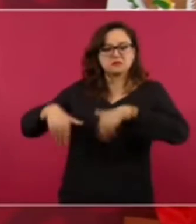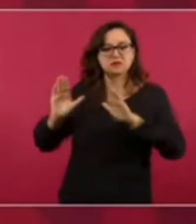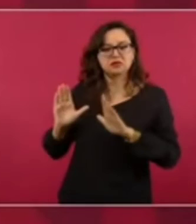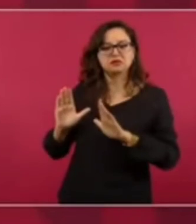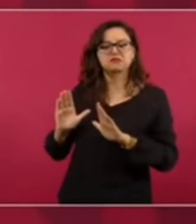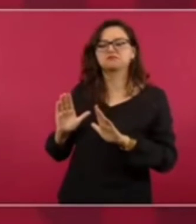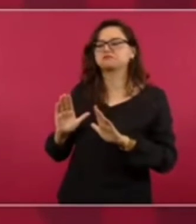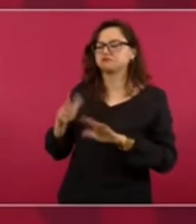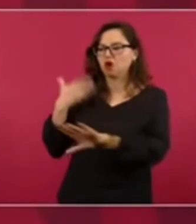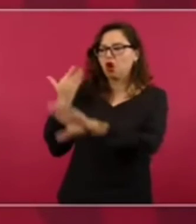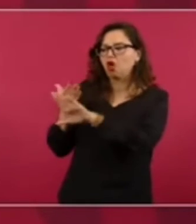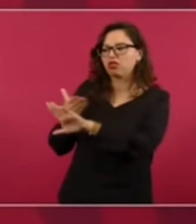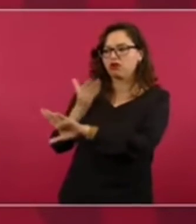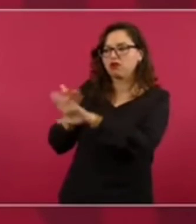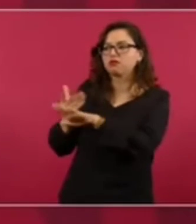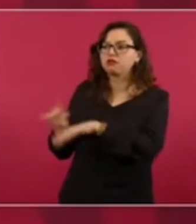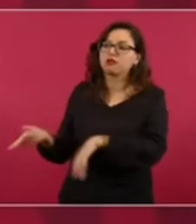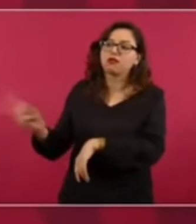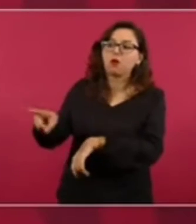ya no,